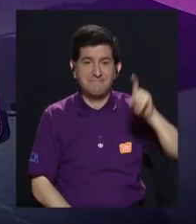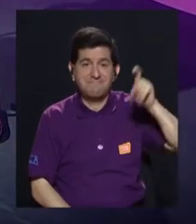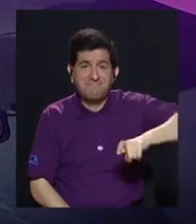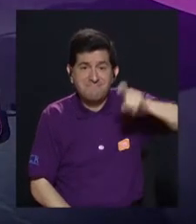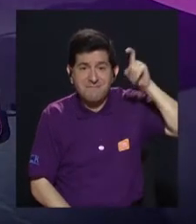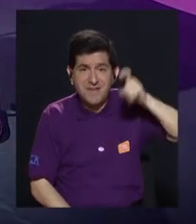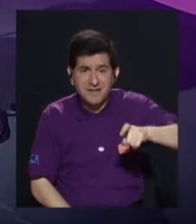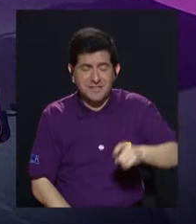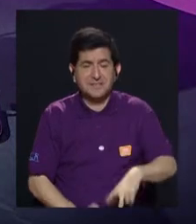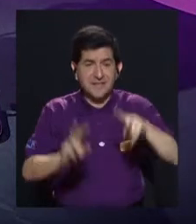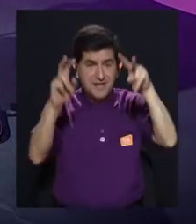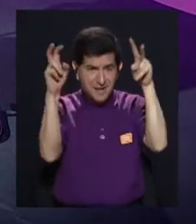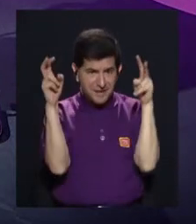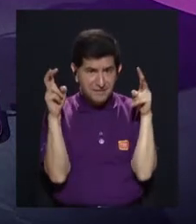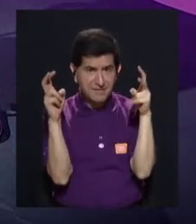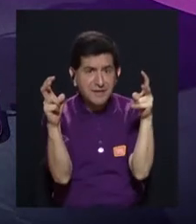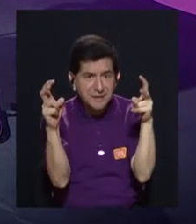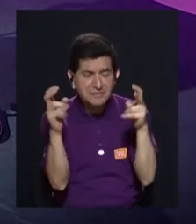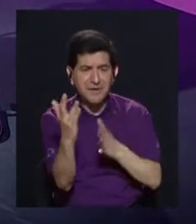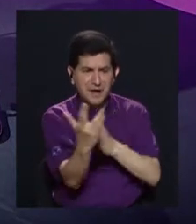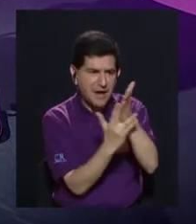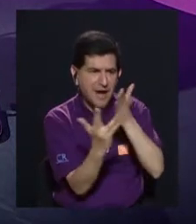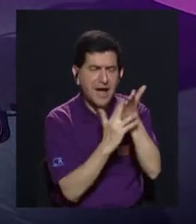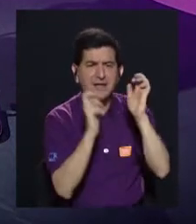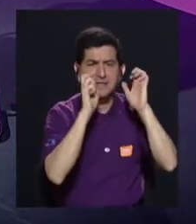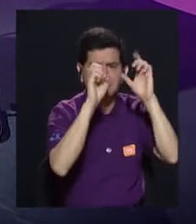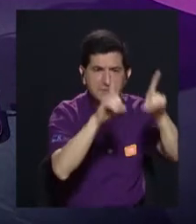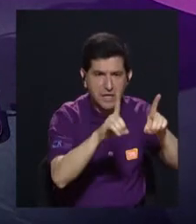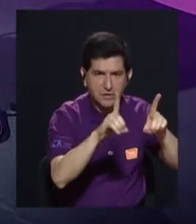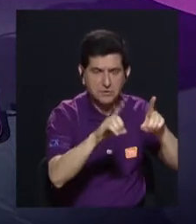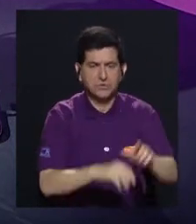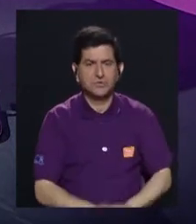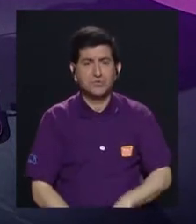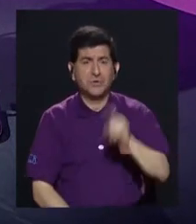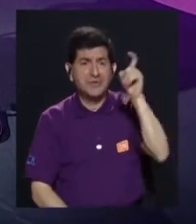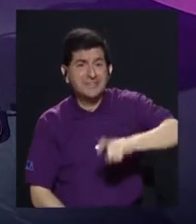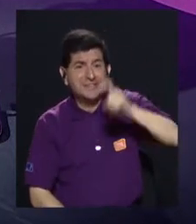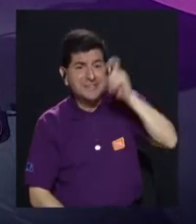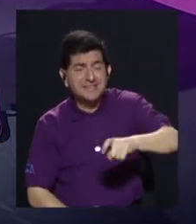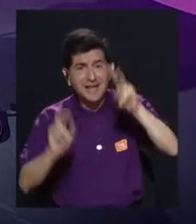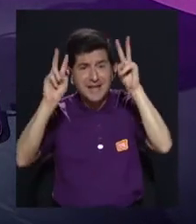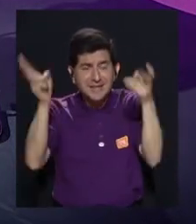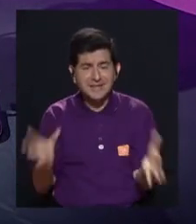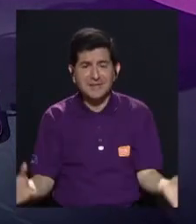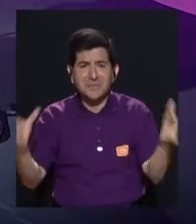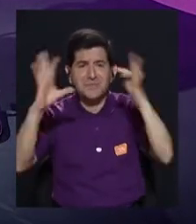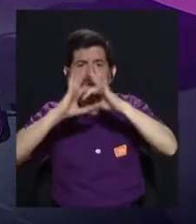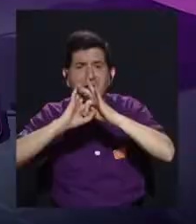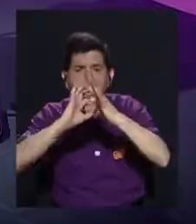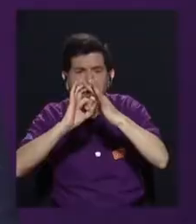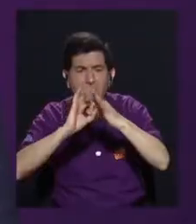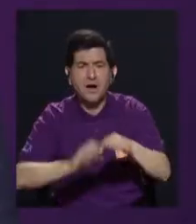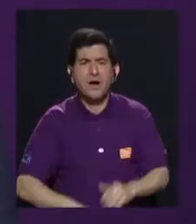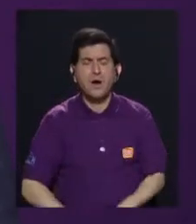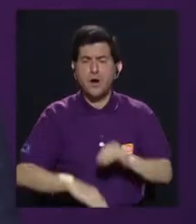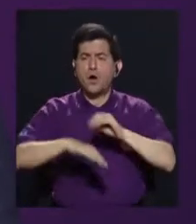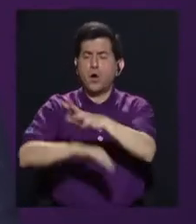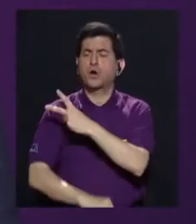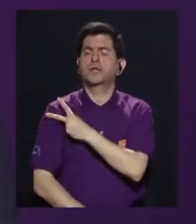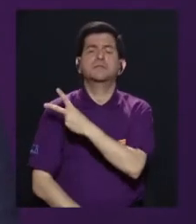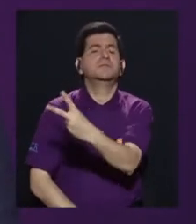con temas de acceso a la educación tiene que ver con un tema relacionado con orientación vocacional